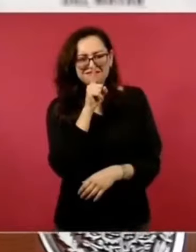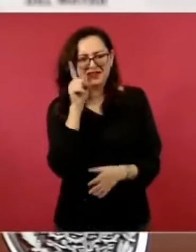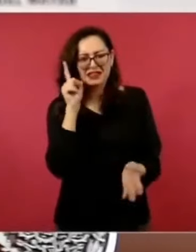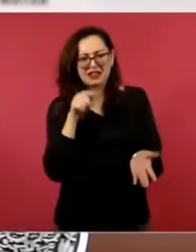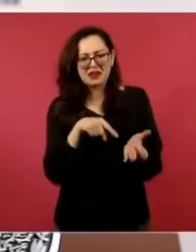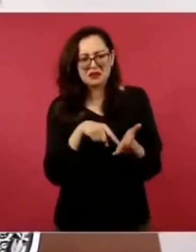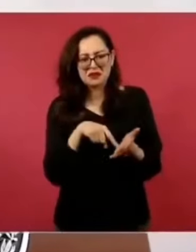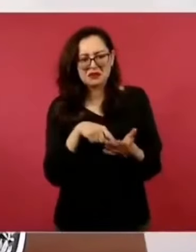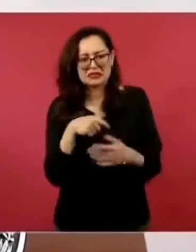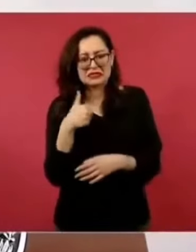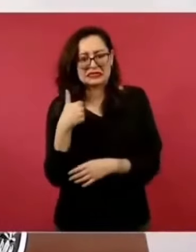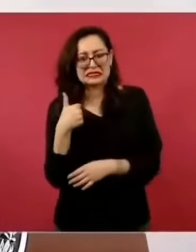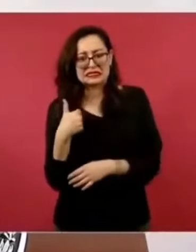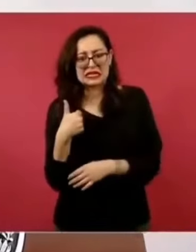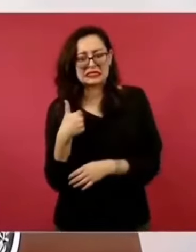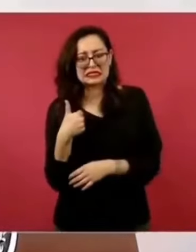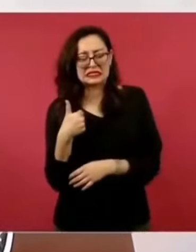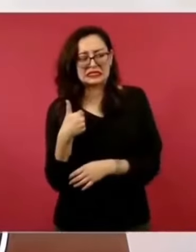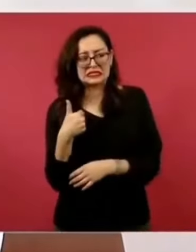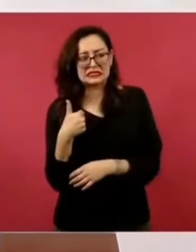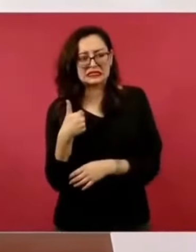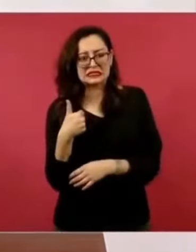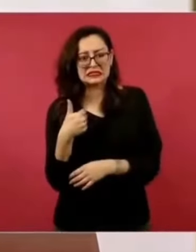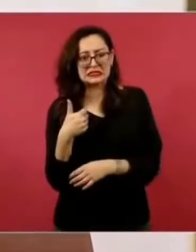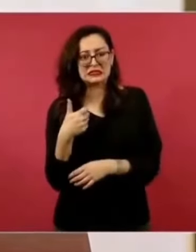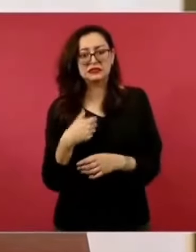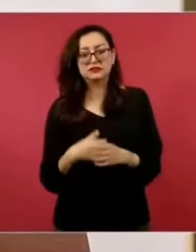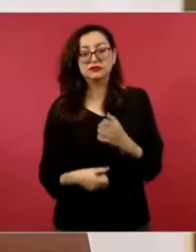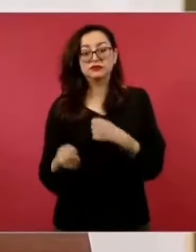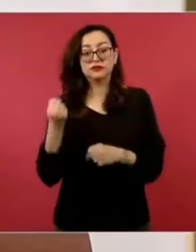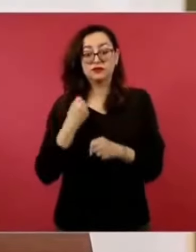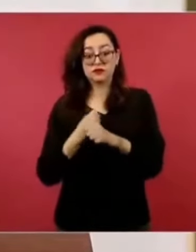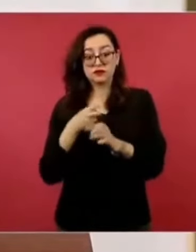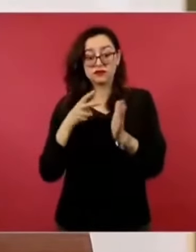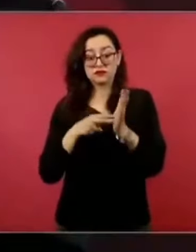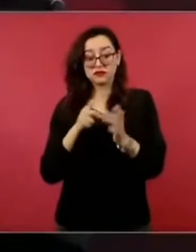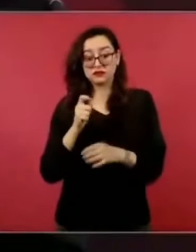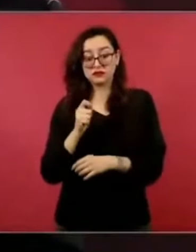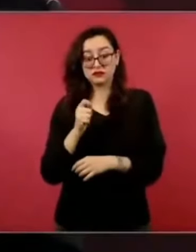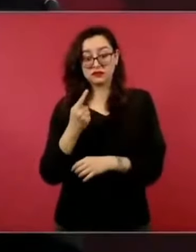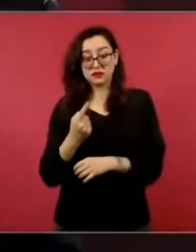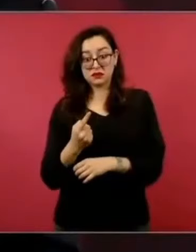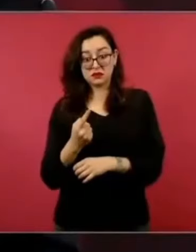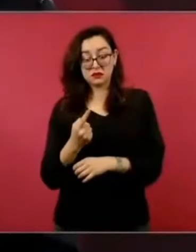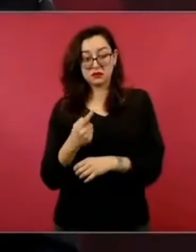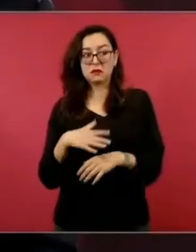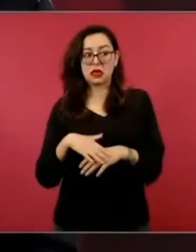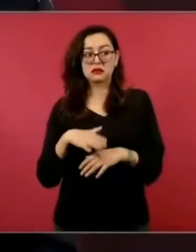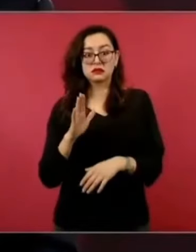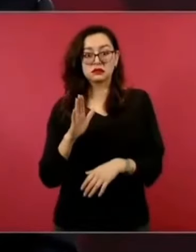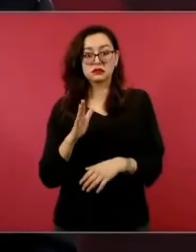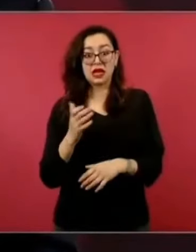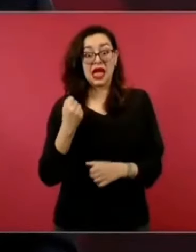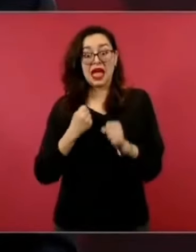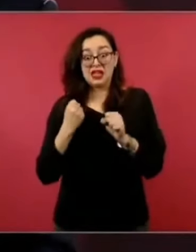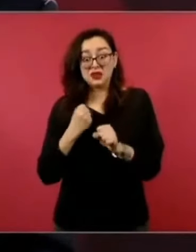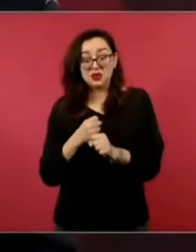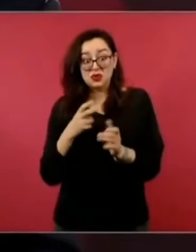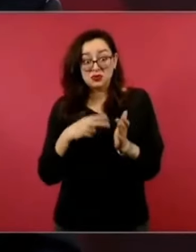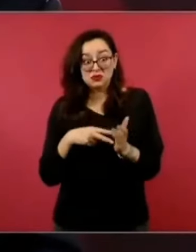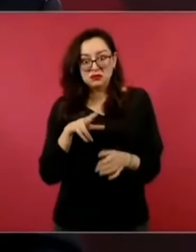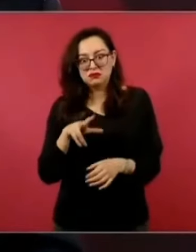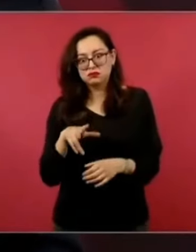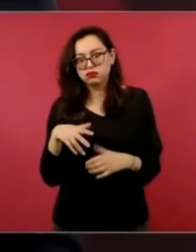menos que la elección del 21 y menos que la elección del 18 y